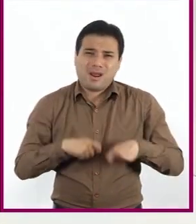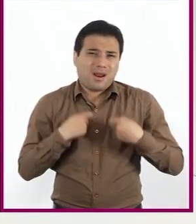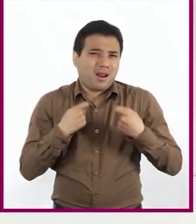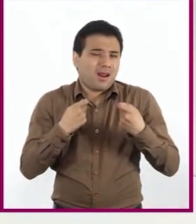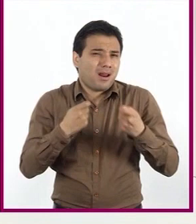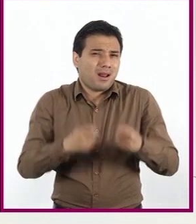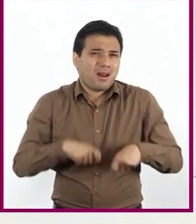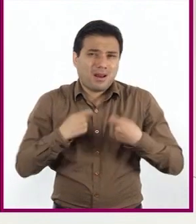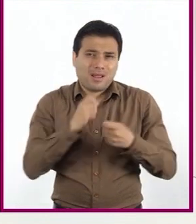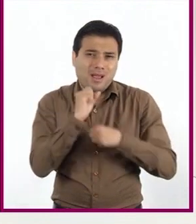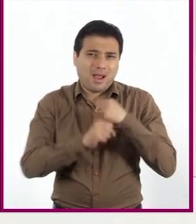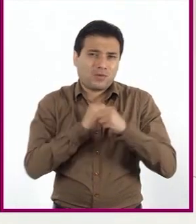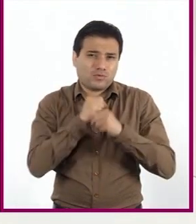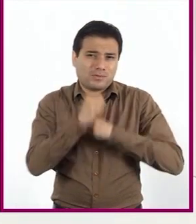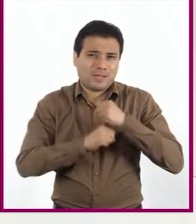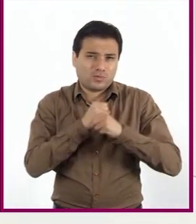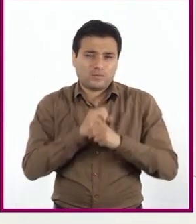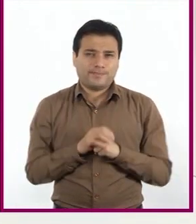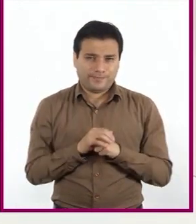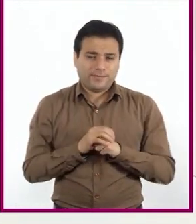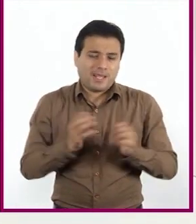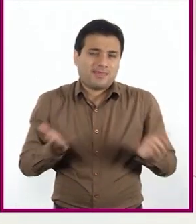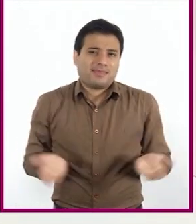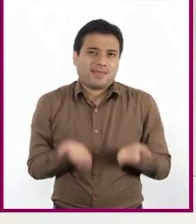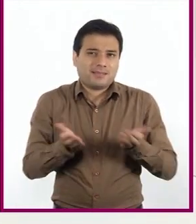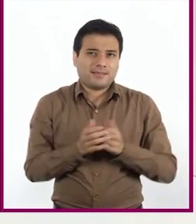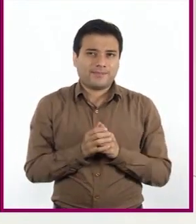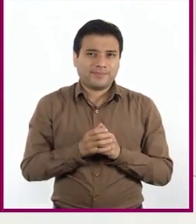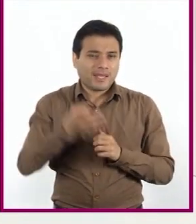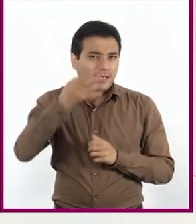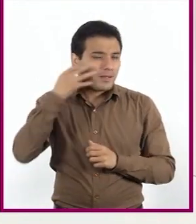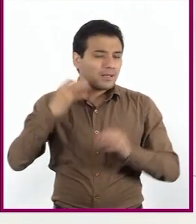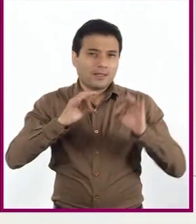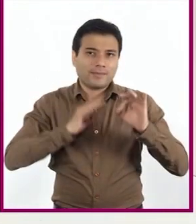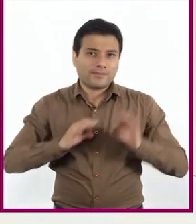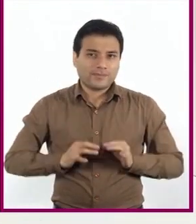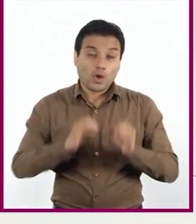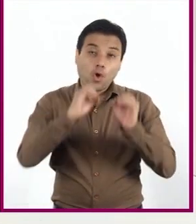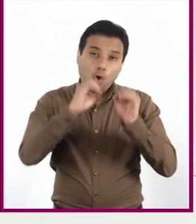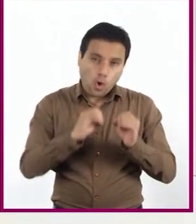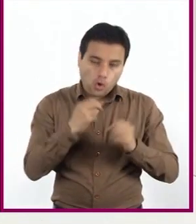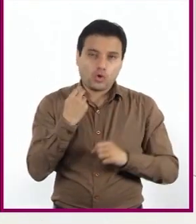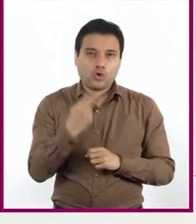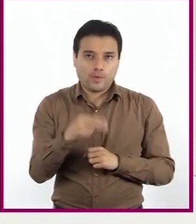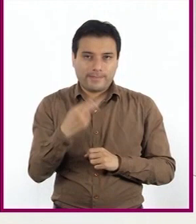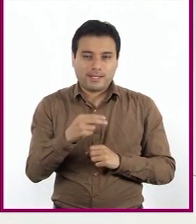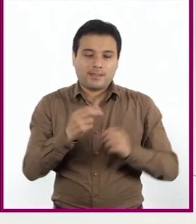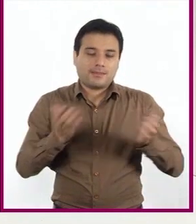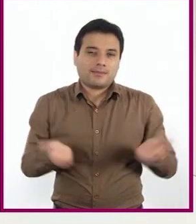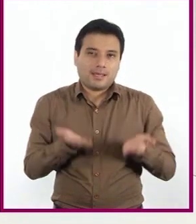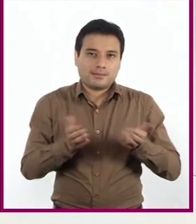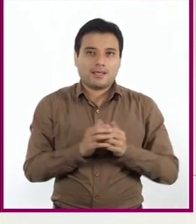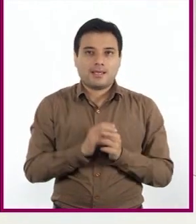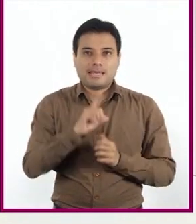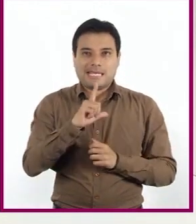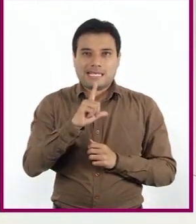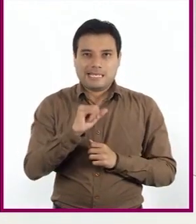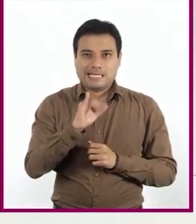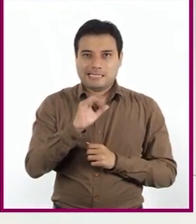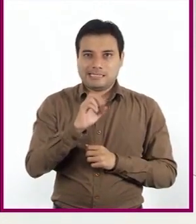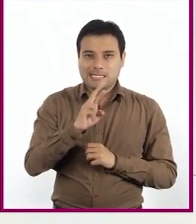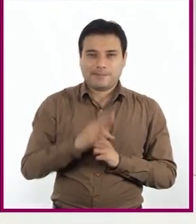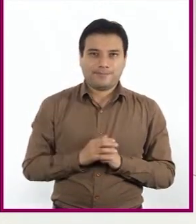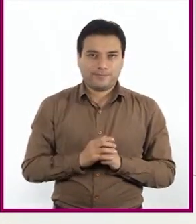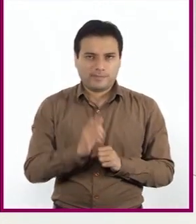región, la danza del jaguar, también conocida como la danza del Lícer, expresión que da a conocer